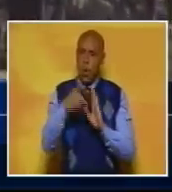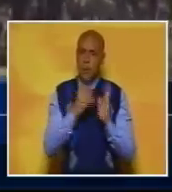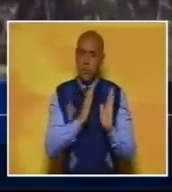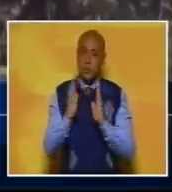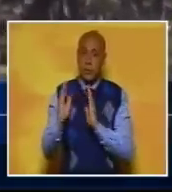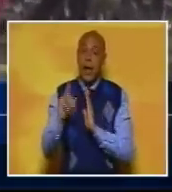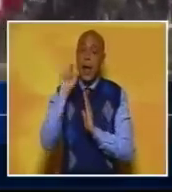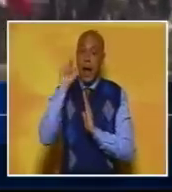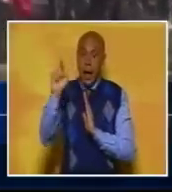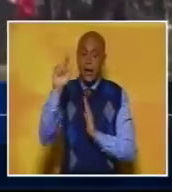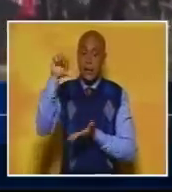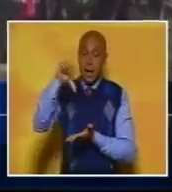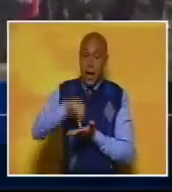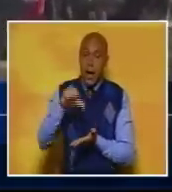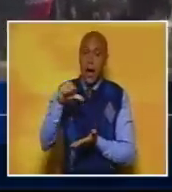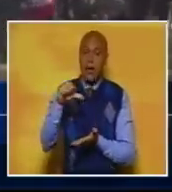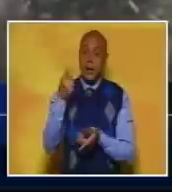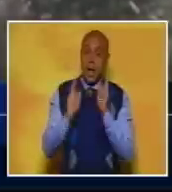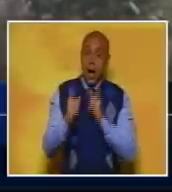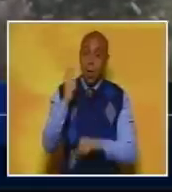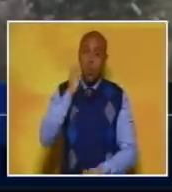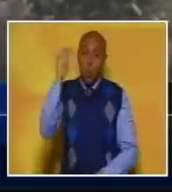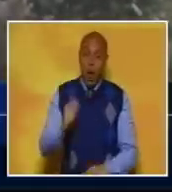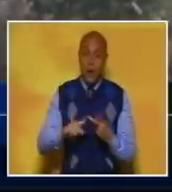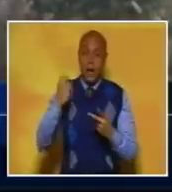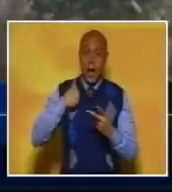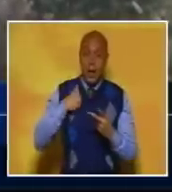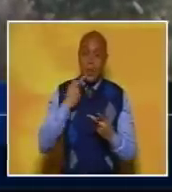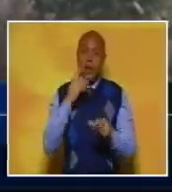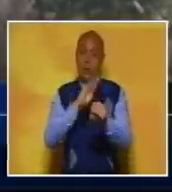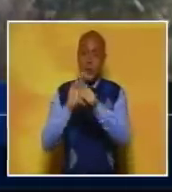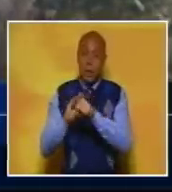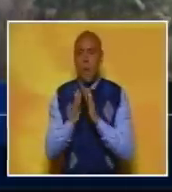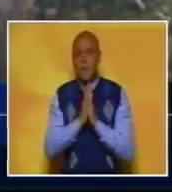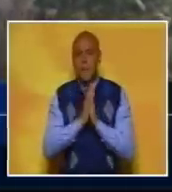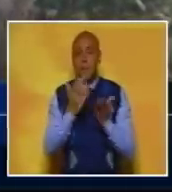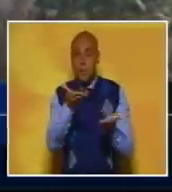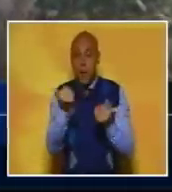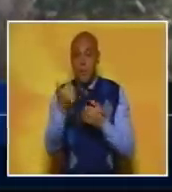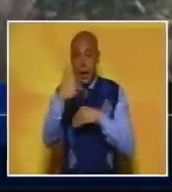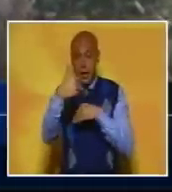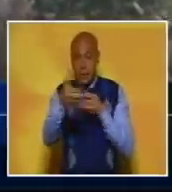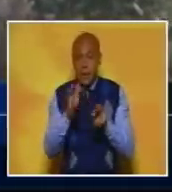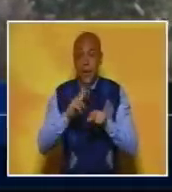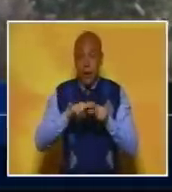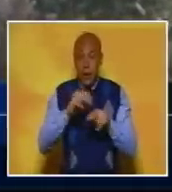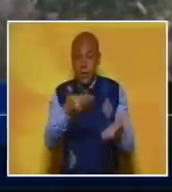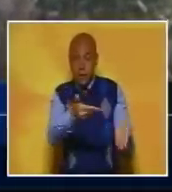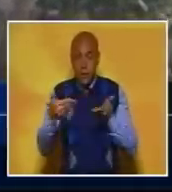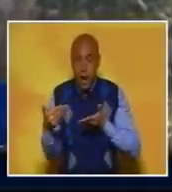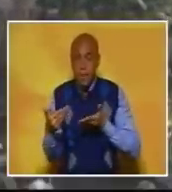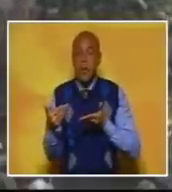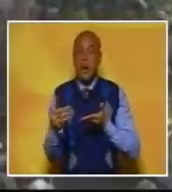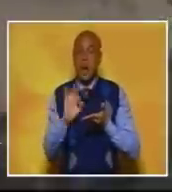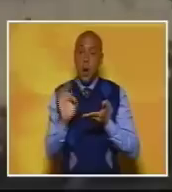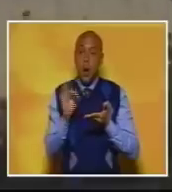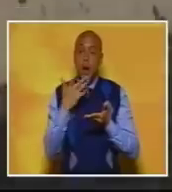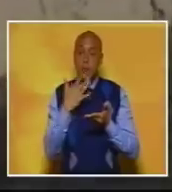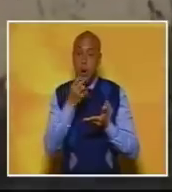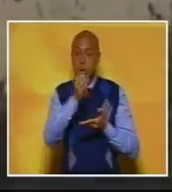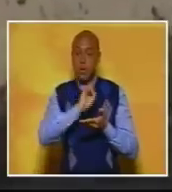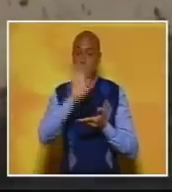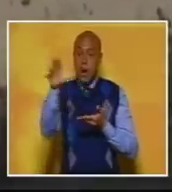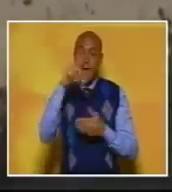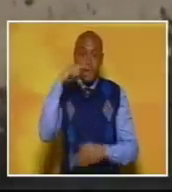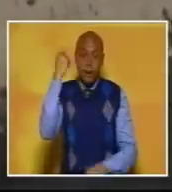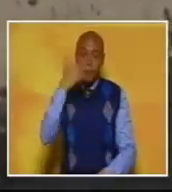Teherán, pese a que países como Ucrania y Canadá han pedido que les sean entregadas las cajas negras o que éstas sean enviadas a